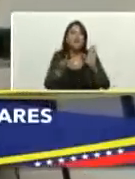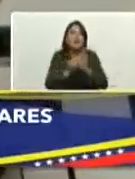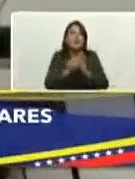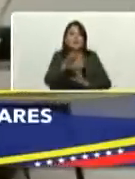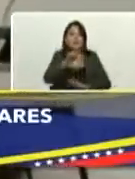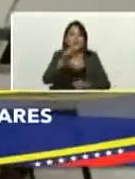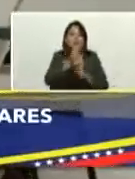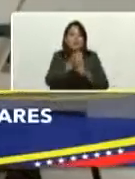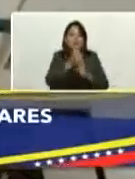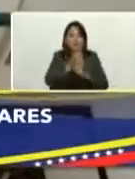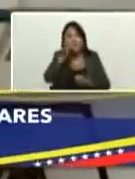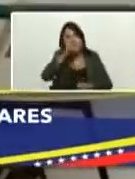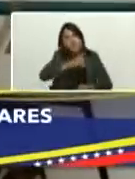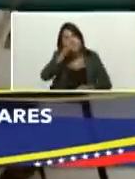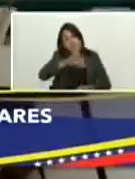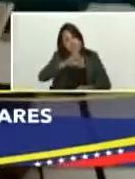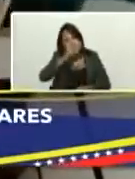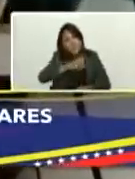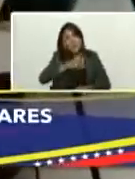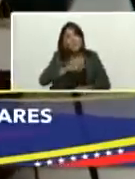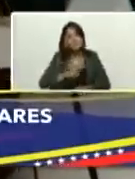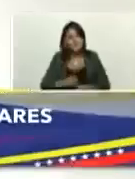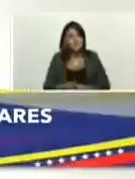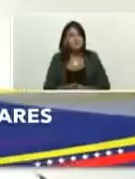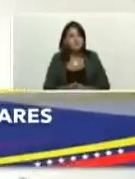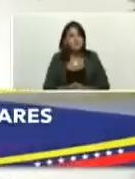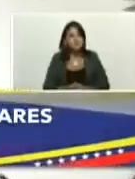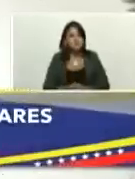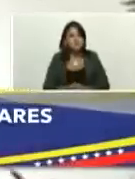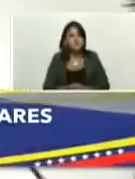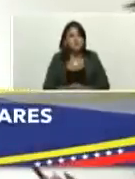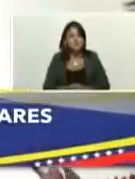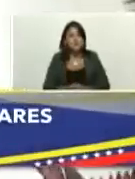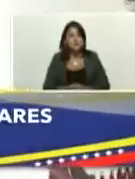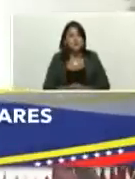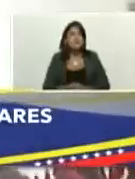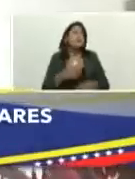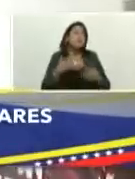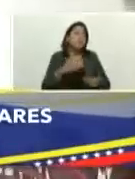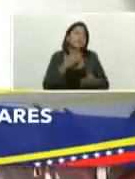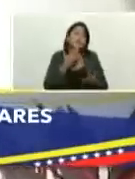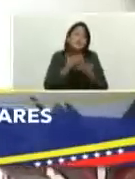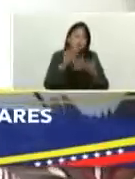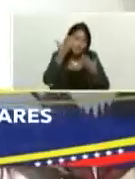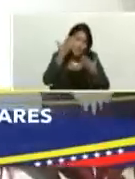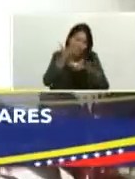trabajo para los trabajadores con algún tipo de discapacidad, presidente. Gracias y saludo.